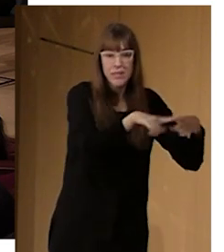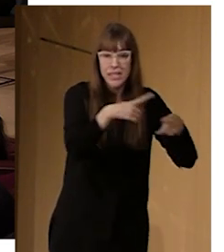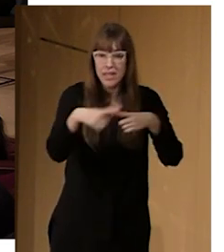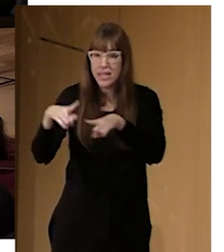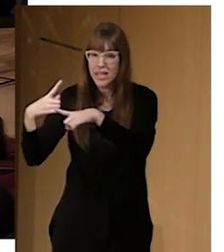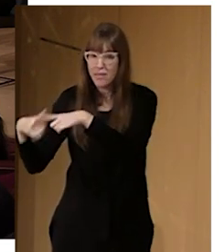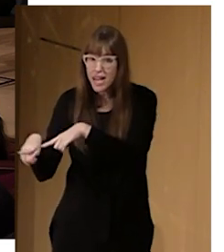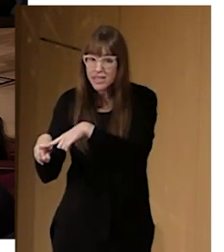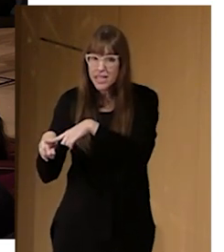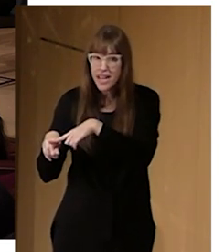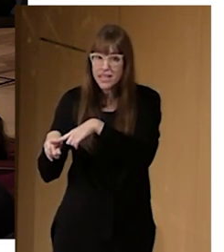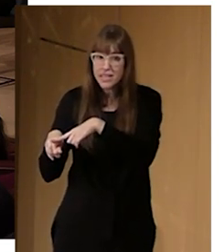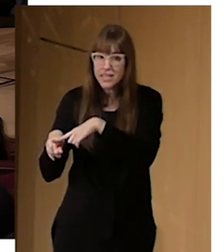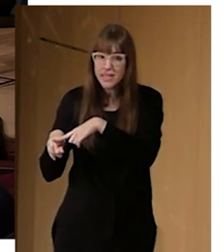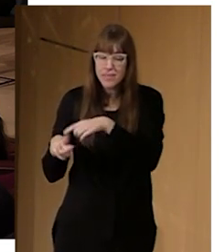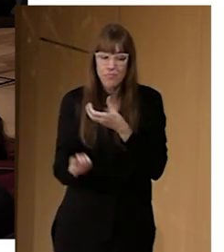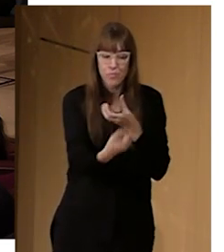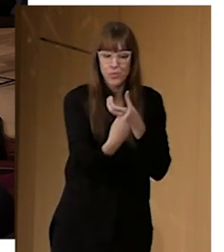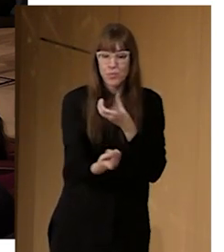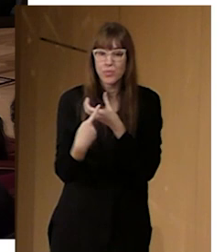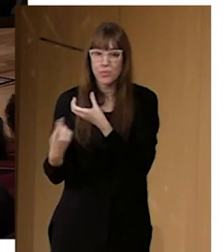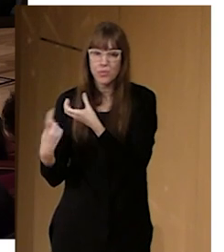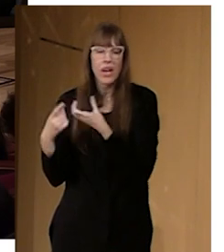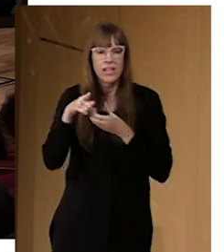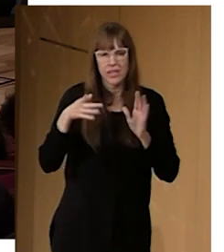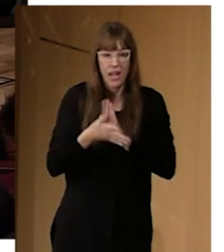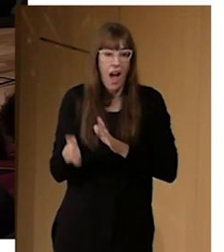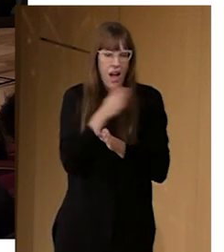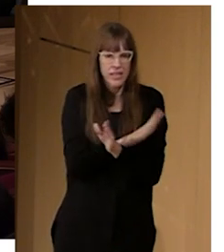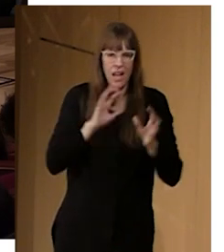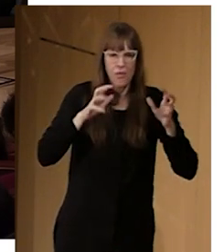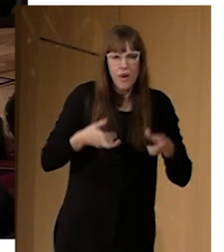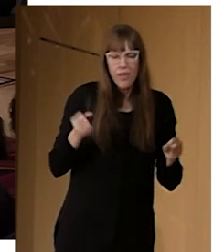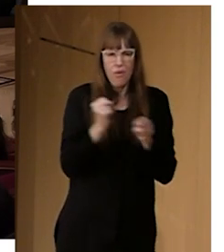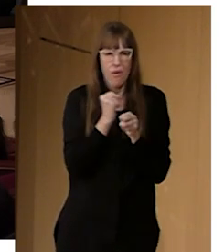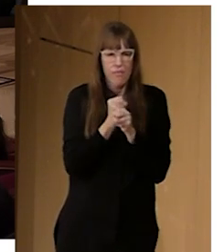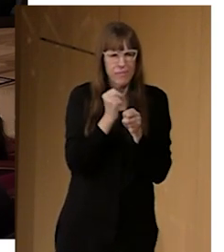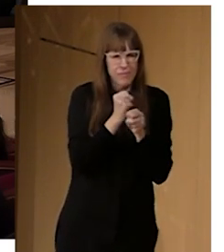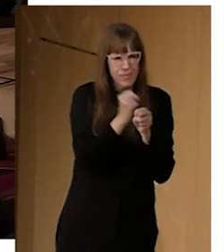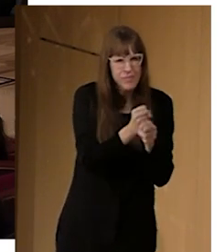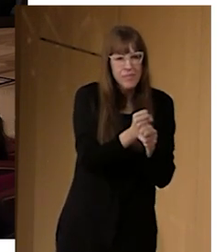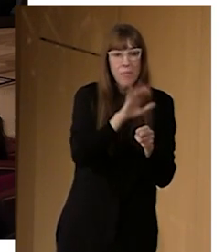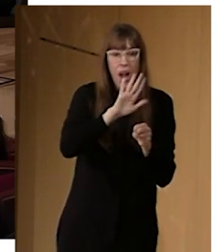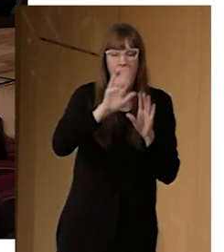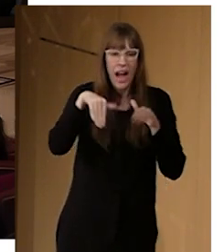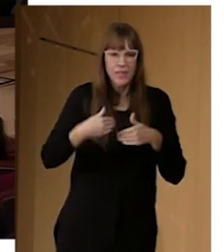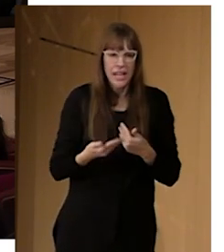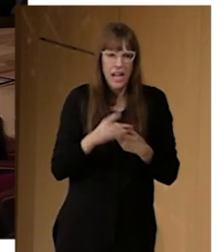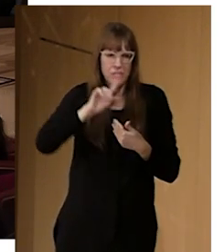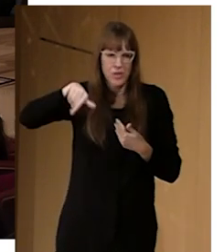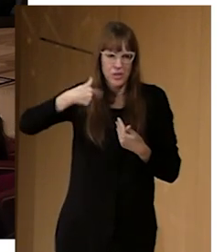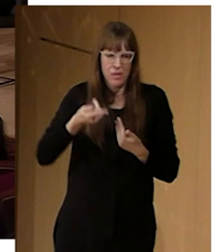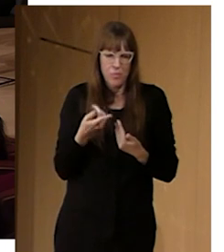nos lleva muchísimo esfuerzo nos lleva muchísimo trabajo pero que da unos frutos muy rentables y que nosotros estamos muy